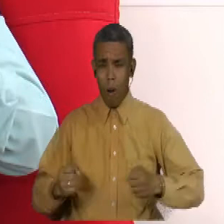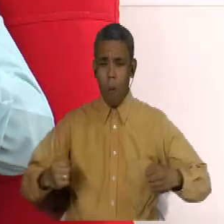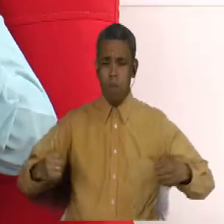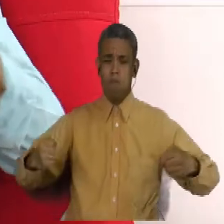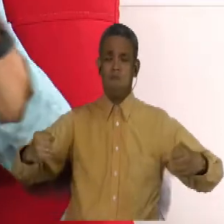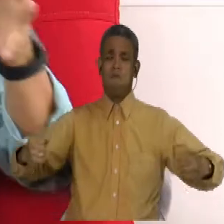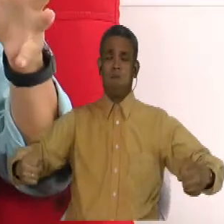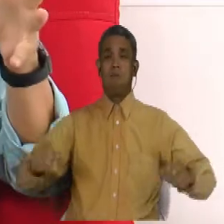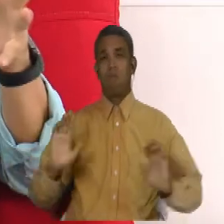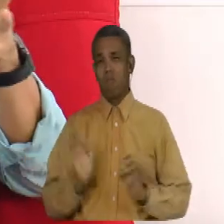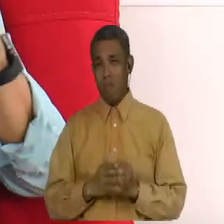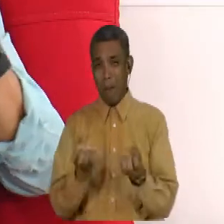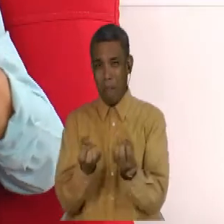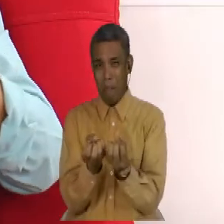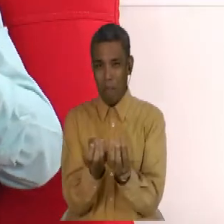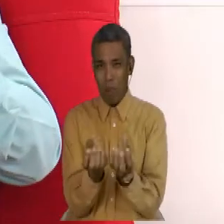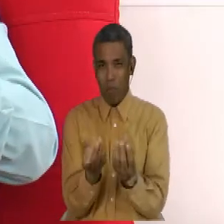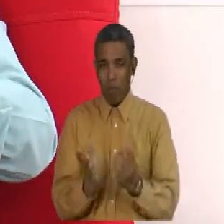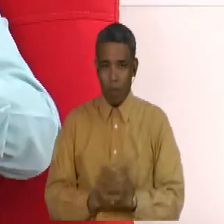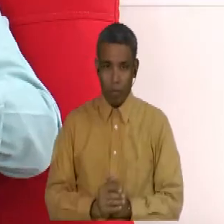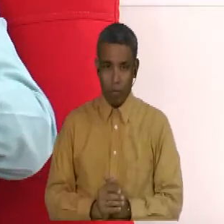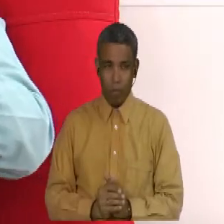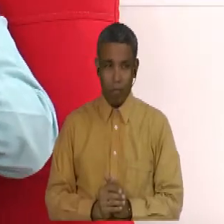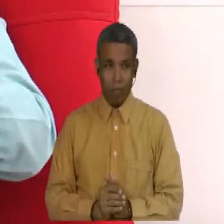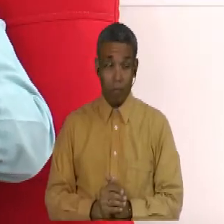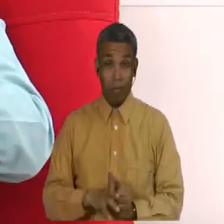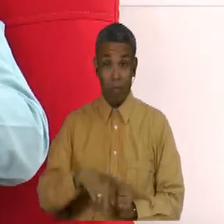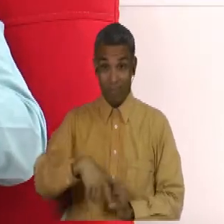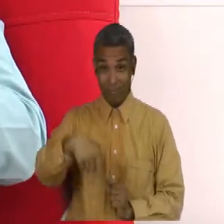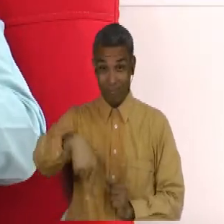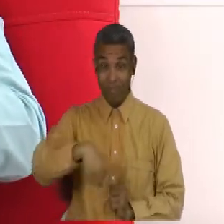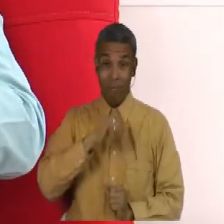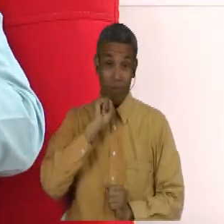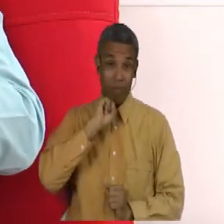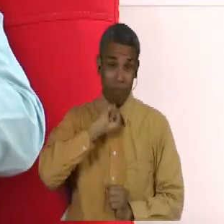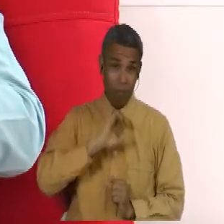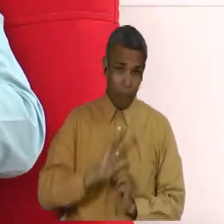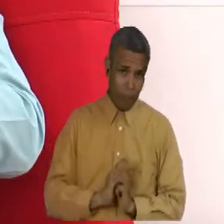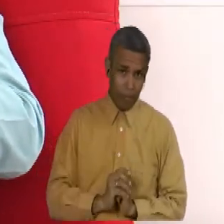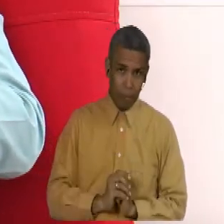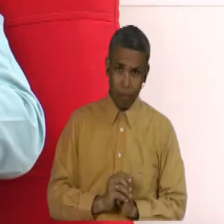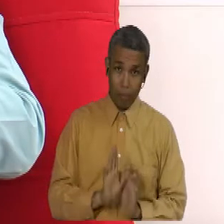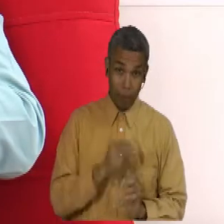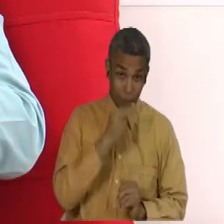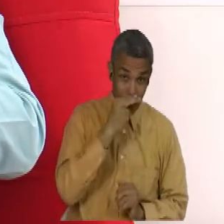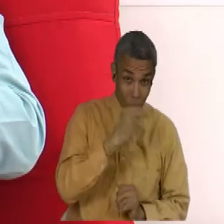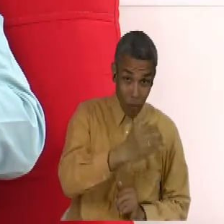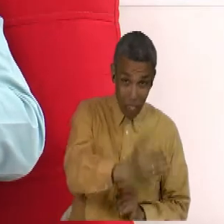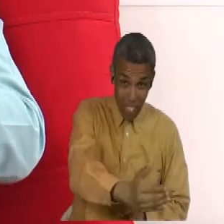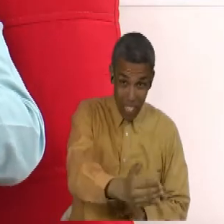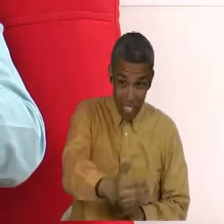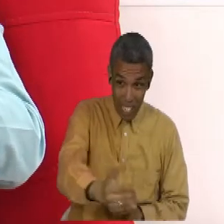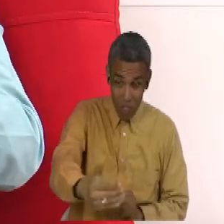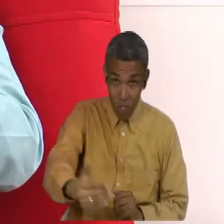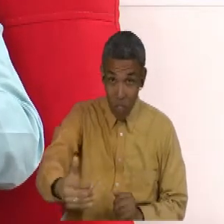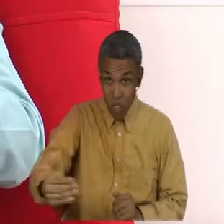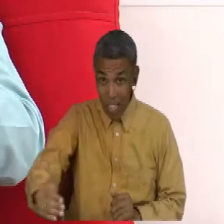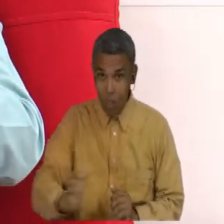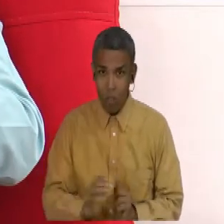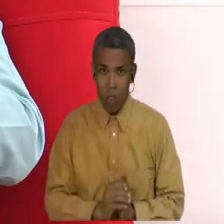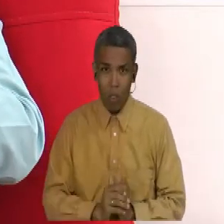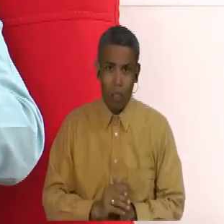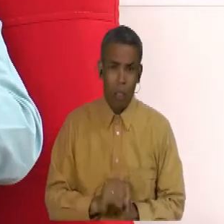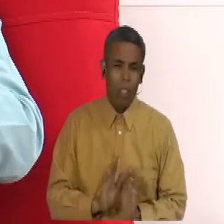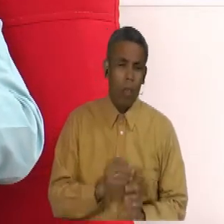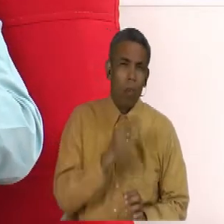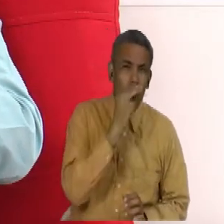ende... traslapados a Barranca Bermeja, podemos decir que es lo mismo. De cada niño, de cada 5 niños entre 0